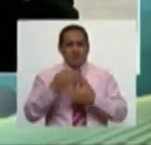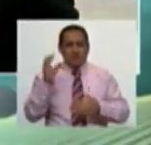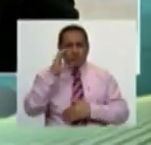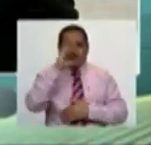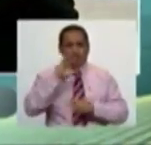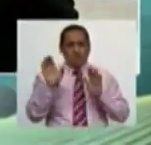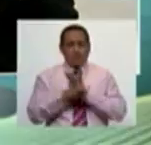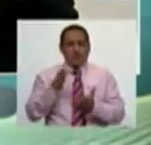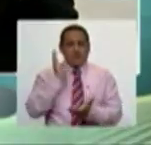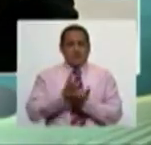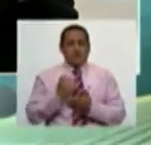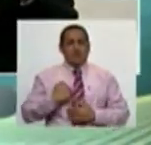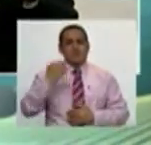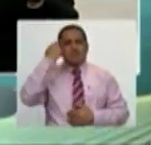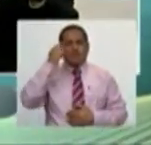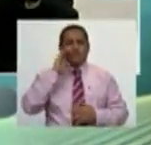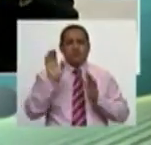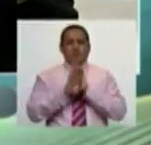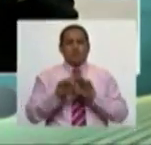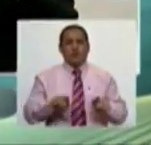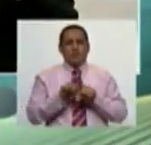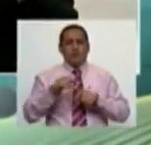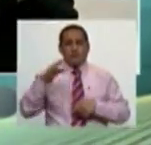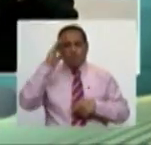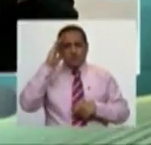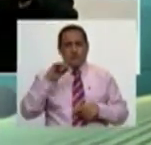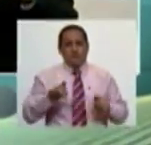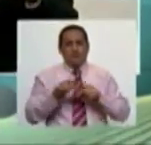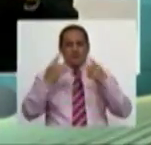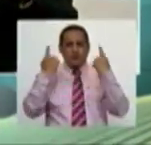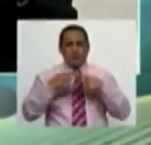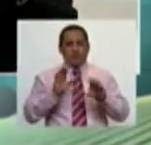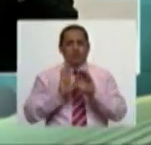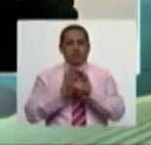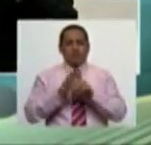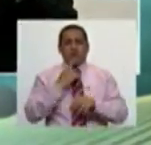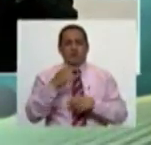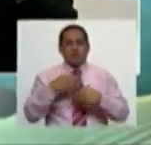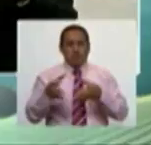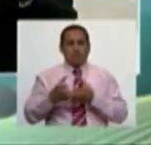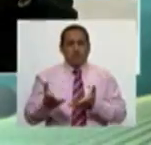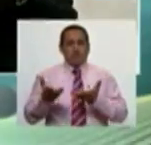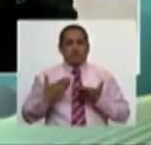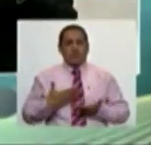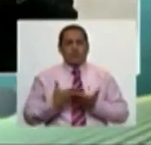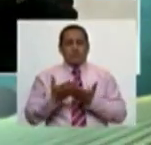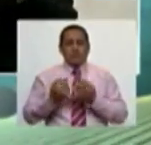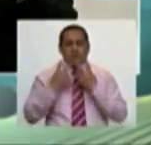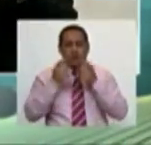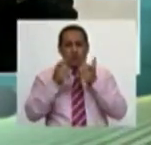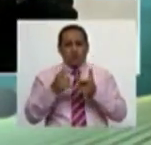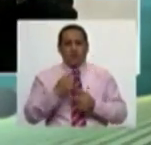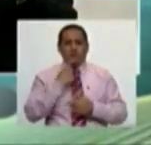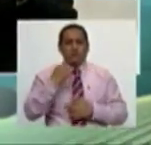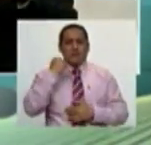repeler estas amenazas? Estamos pensando básicamente en la Policía Nacional, que de acuerdo a la Constitución es la entidad pues que nos debe proveer de